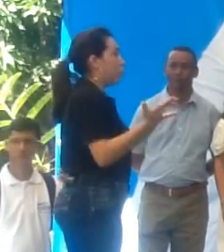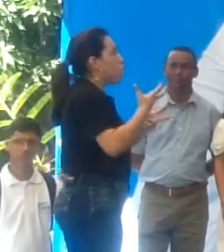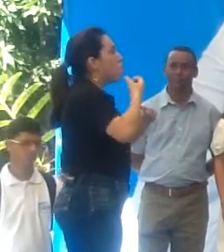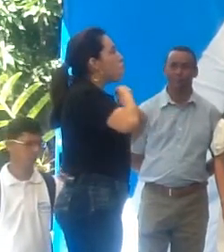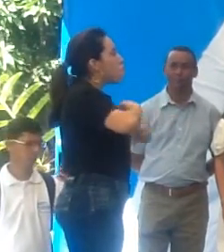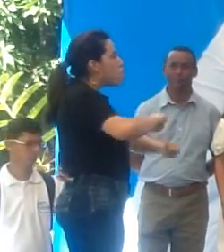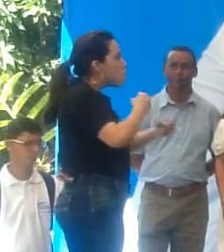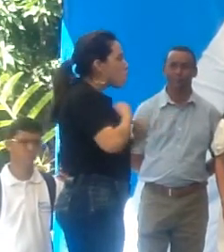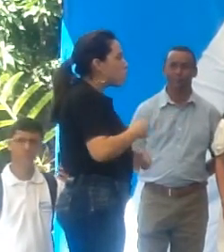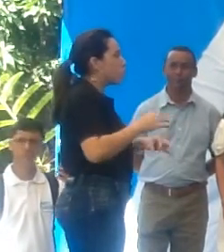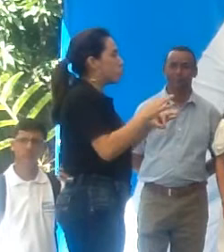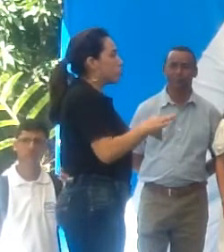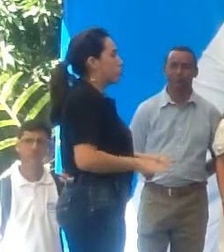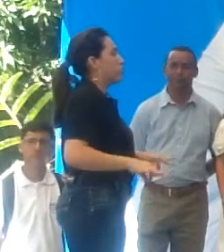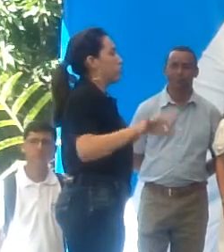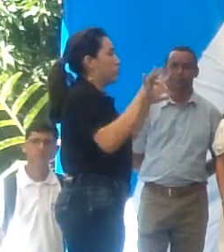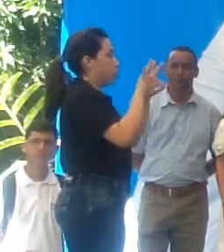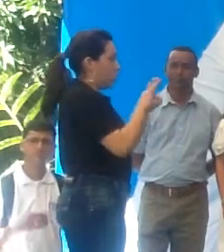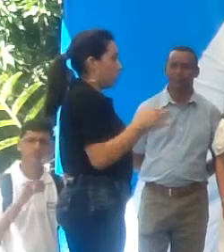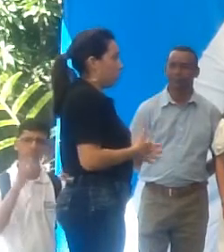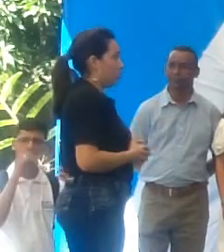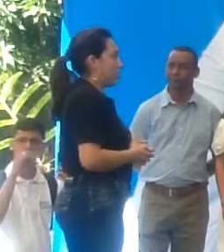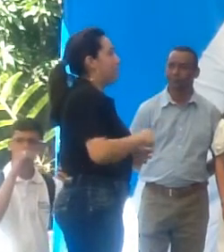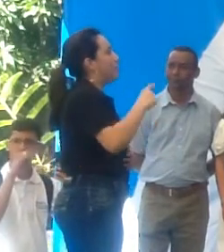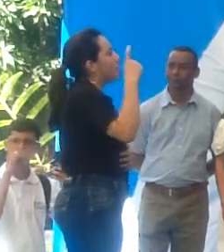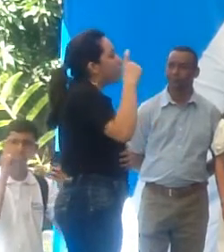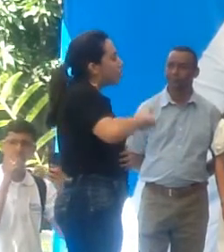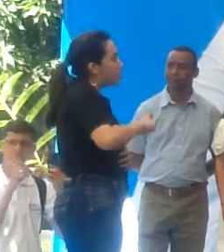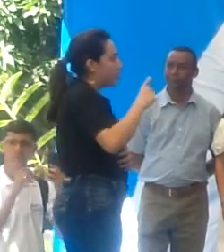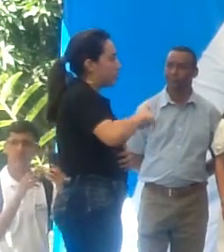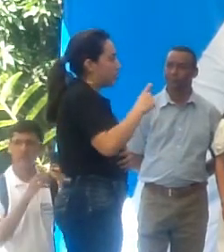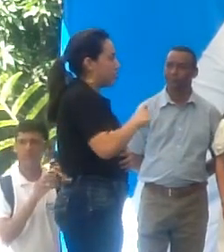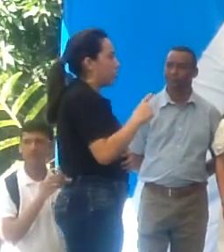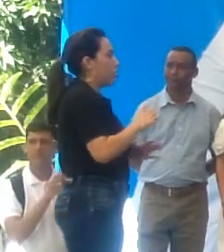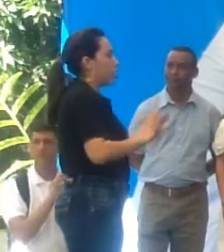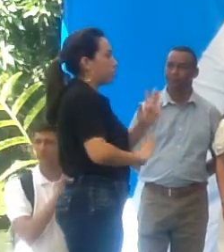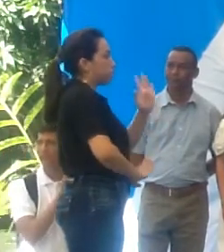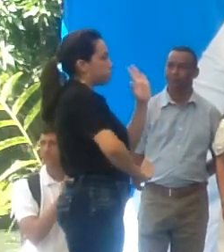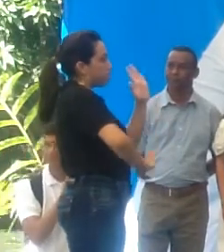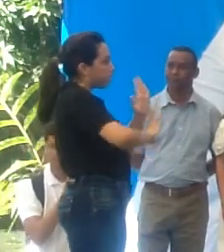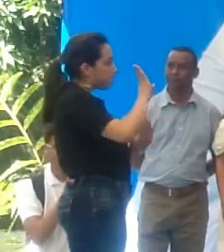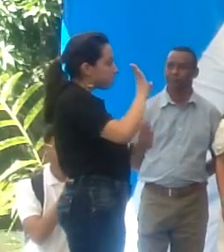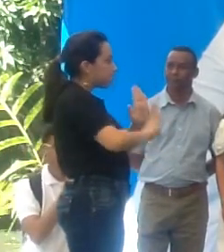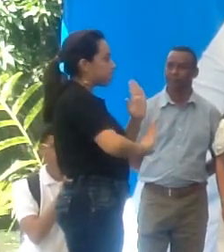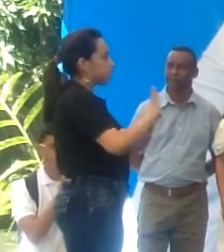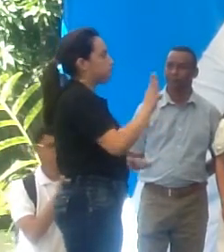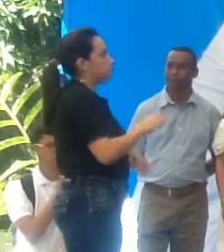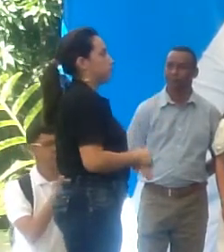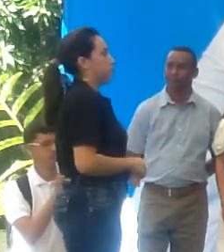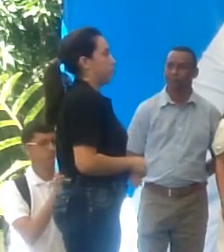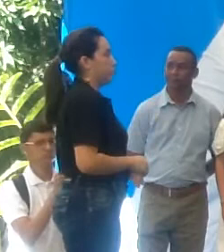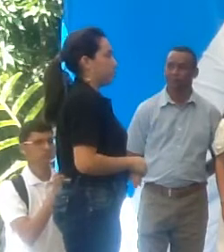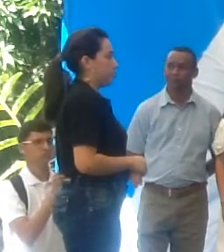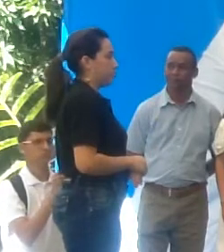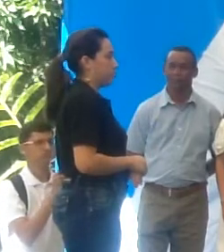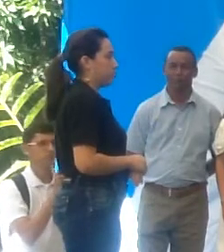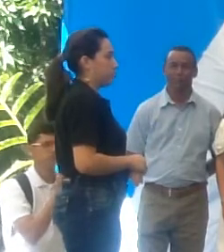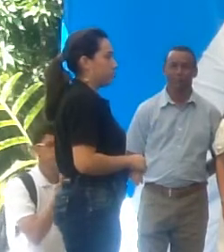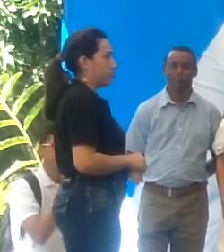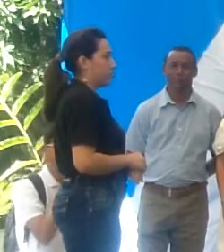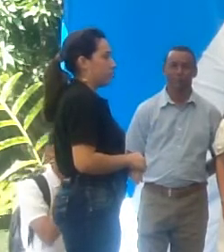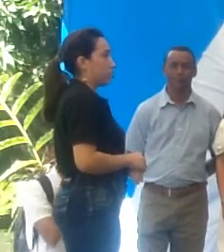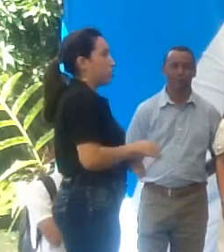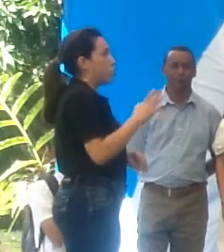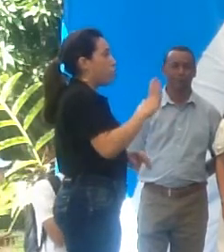esfuerzos importantes, es necesario avanzar más en acercar la